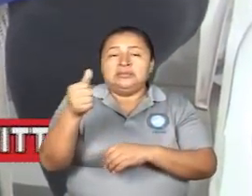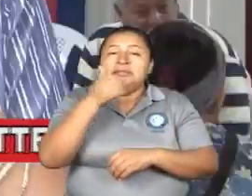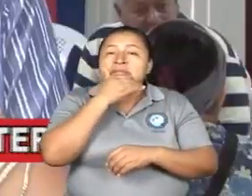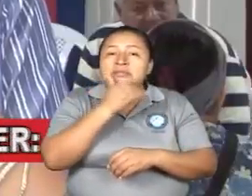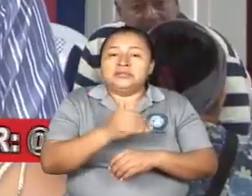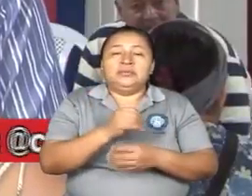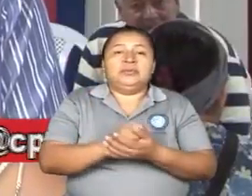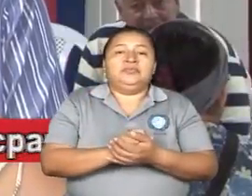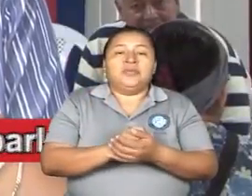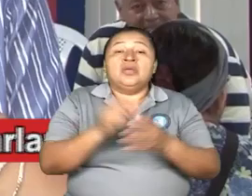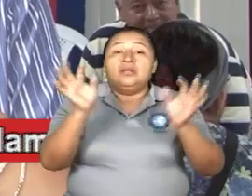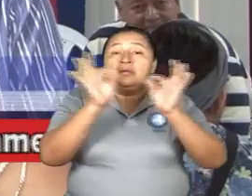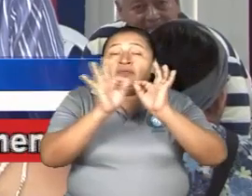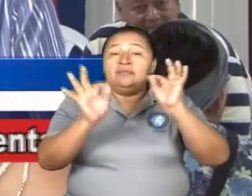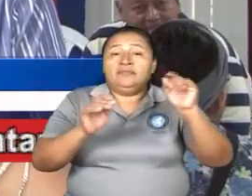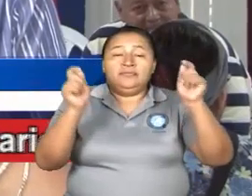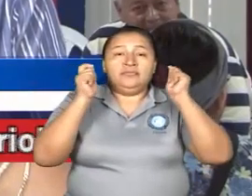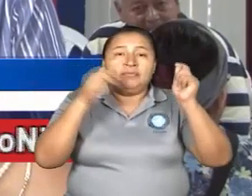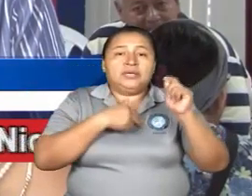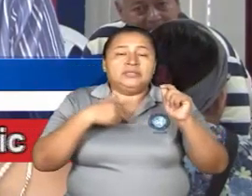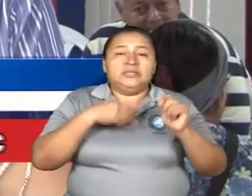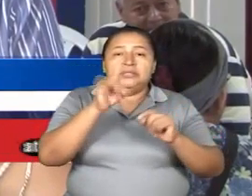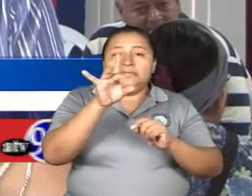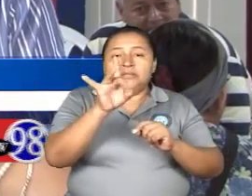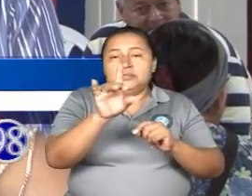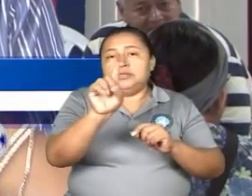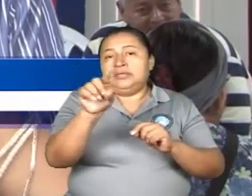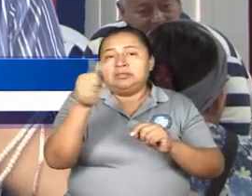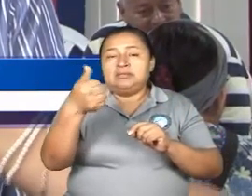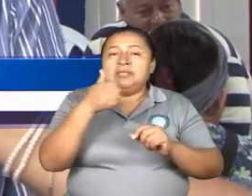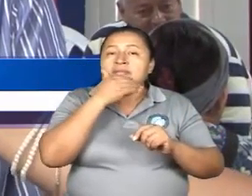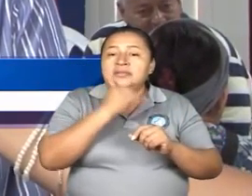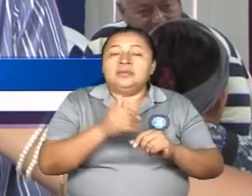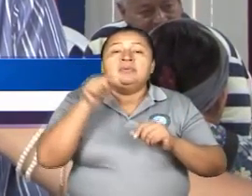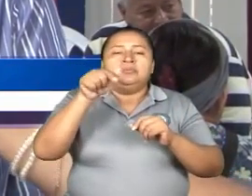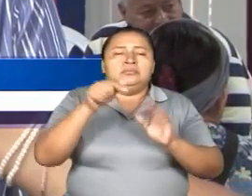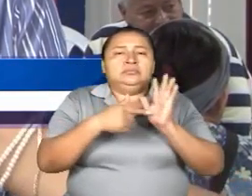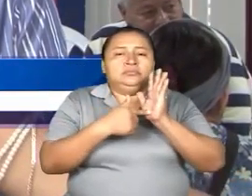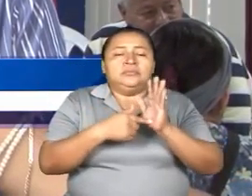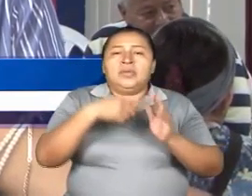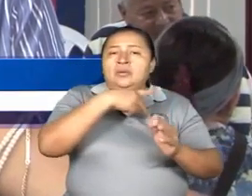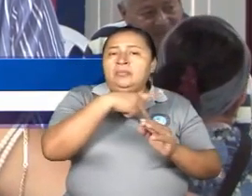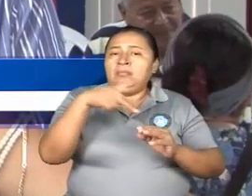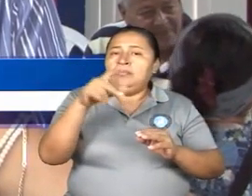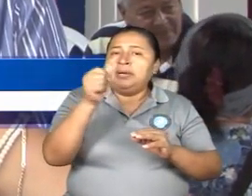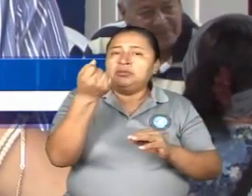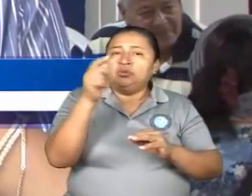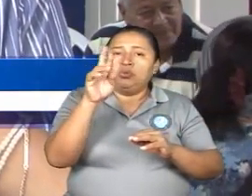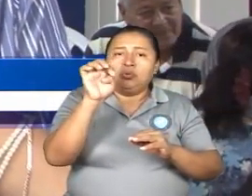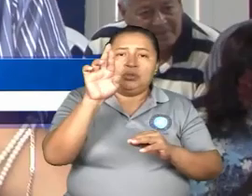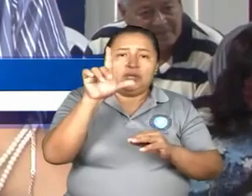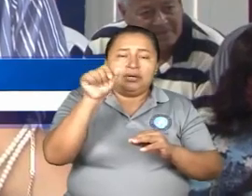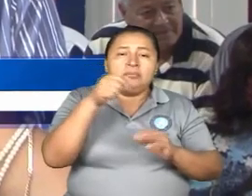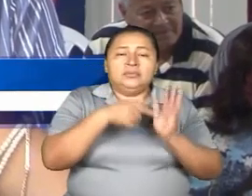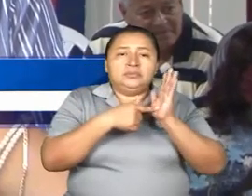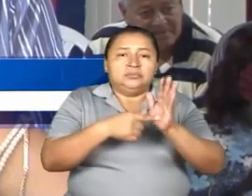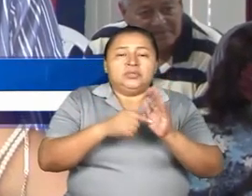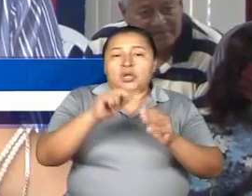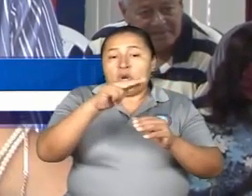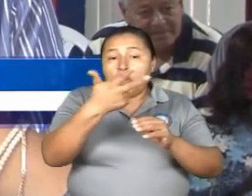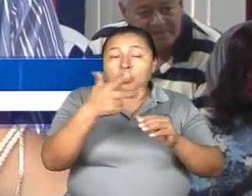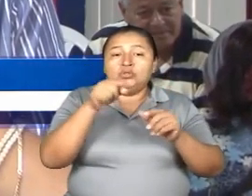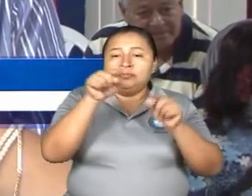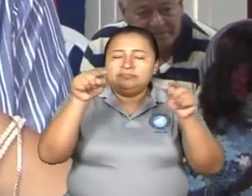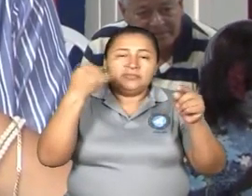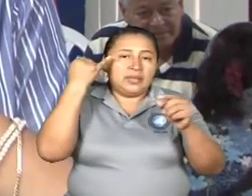diciembre. El festival va a ser 15 y 16 de diciembre, y en el cual, pues, las pastorelas se van a presentar. De las 8 pastorelas que